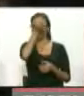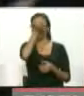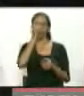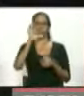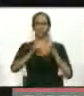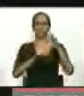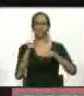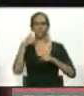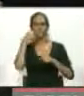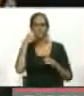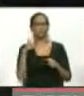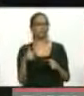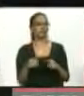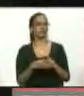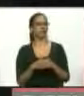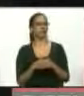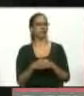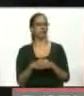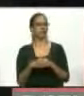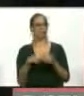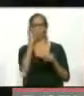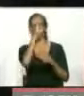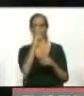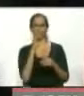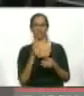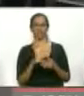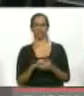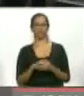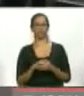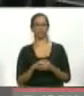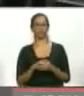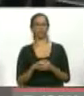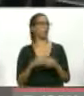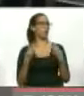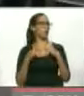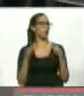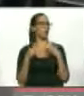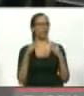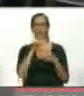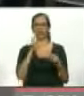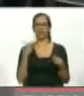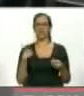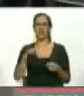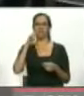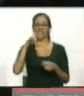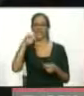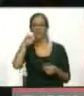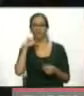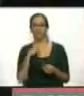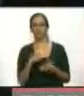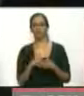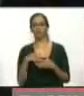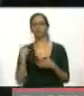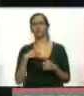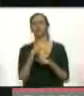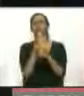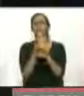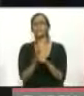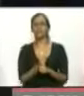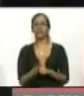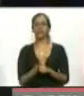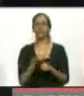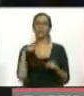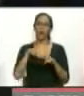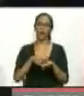compró la mano pública que venezuela las personas tenían hasta tres teléfonos tuvieron que esperar para poder